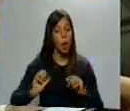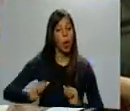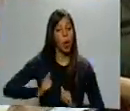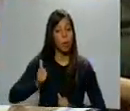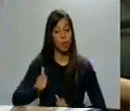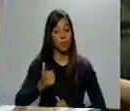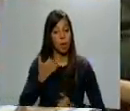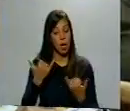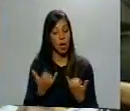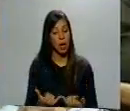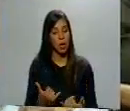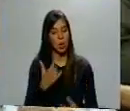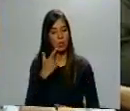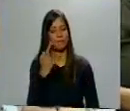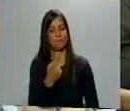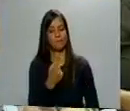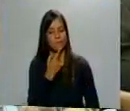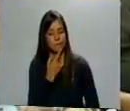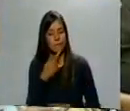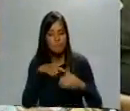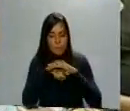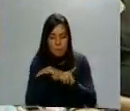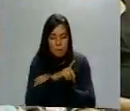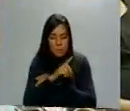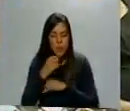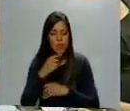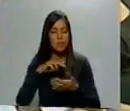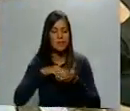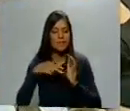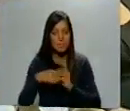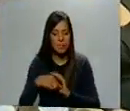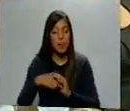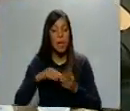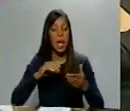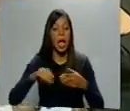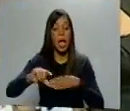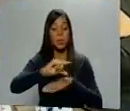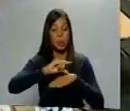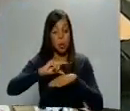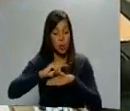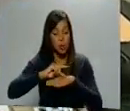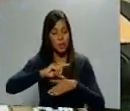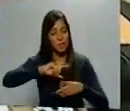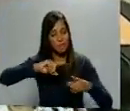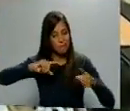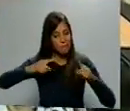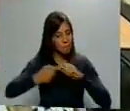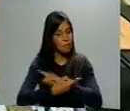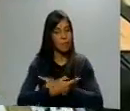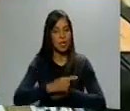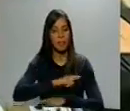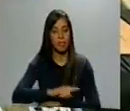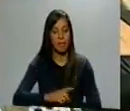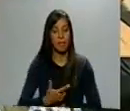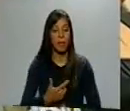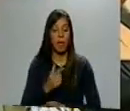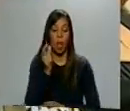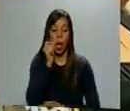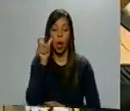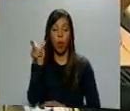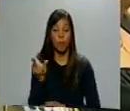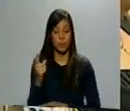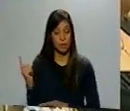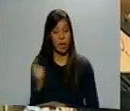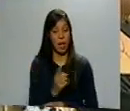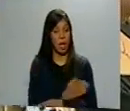estamos teniendo para acercarnos al objetivo de la transformación de este Estado. Como bien lo decía el compañero diputado que me